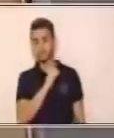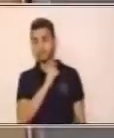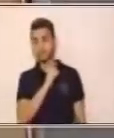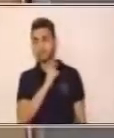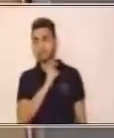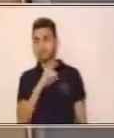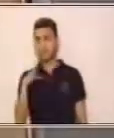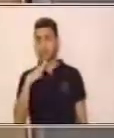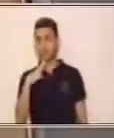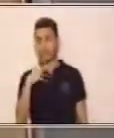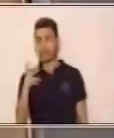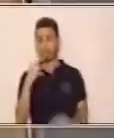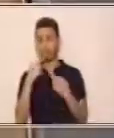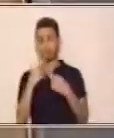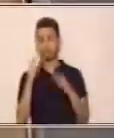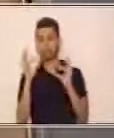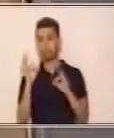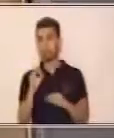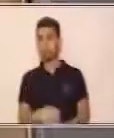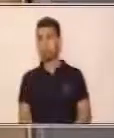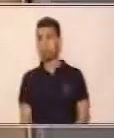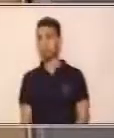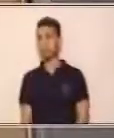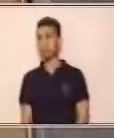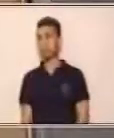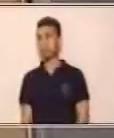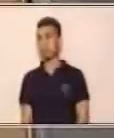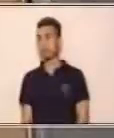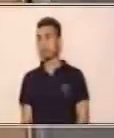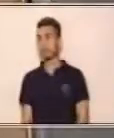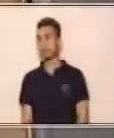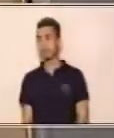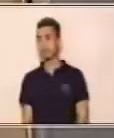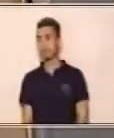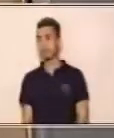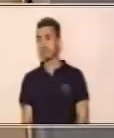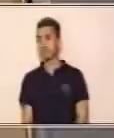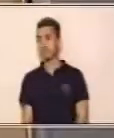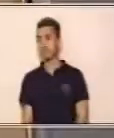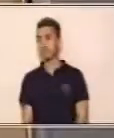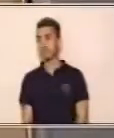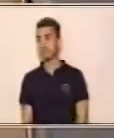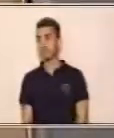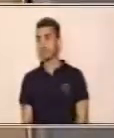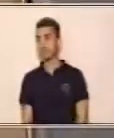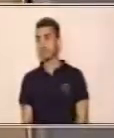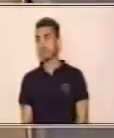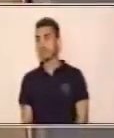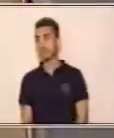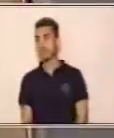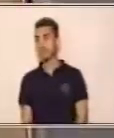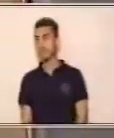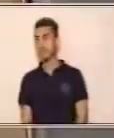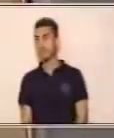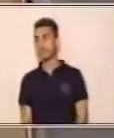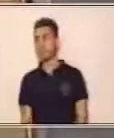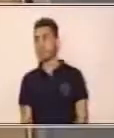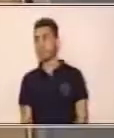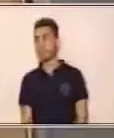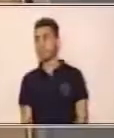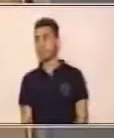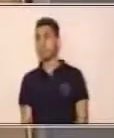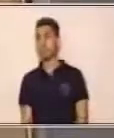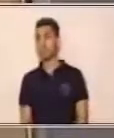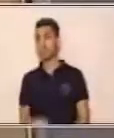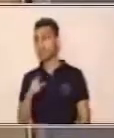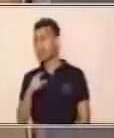sacar los resultados de acá. Muy bien, vamos entonces a imaginarnos que estos ya son ceros.